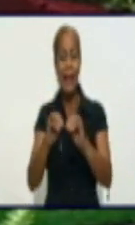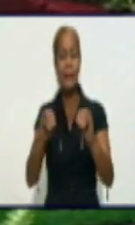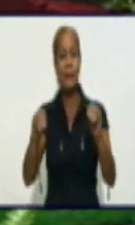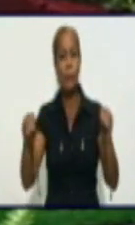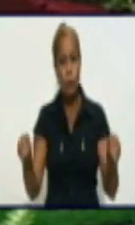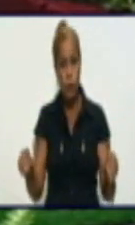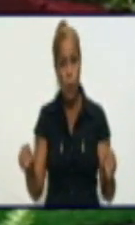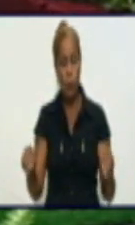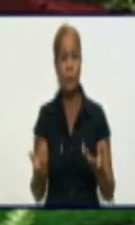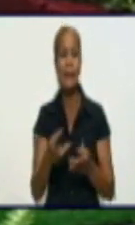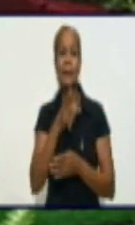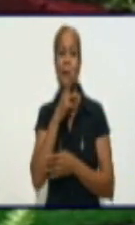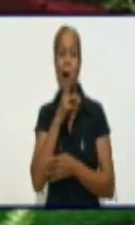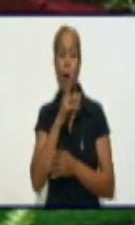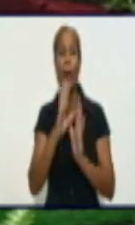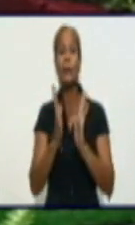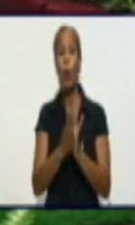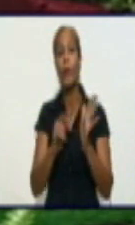nuestra provincia